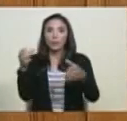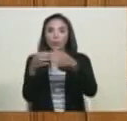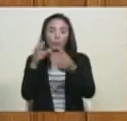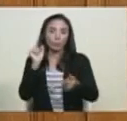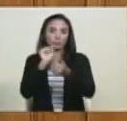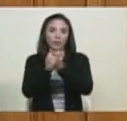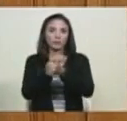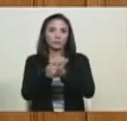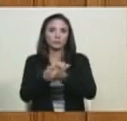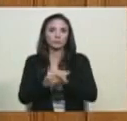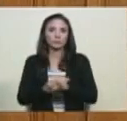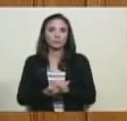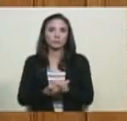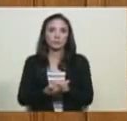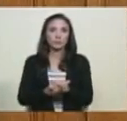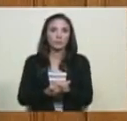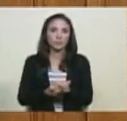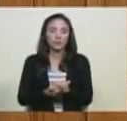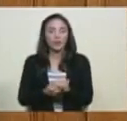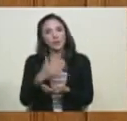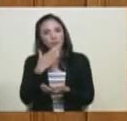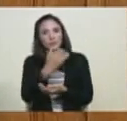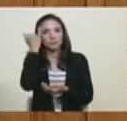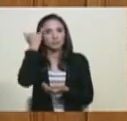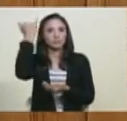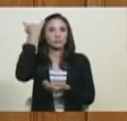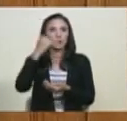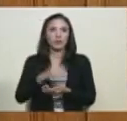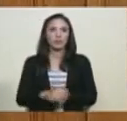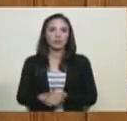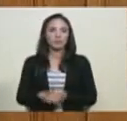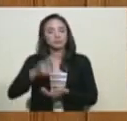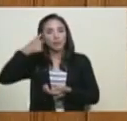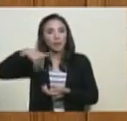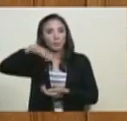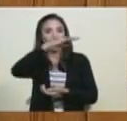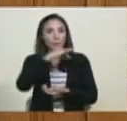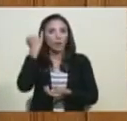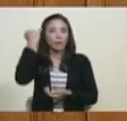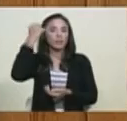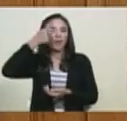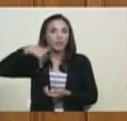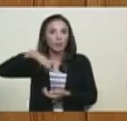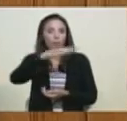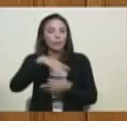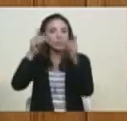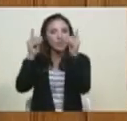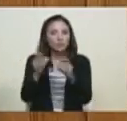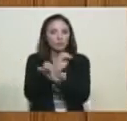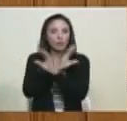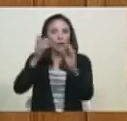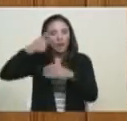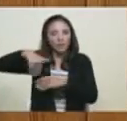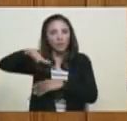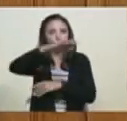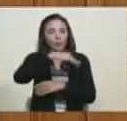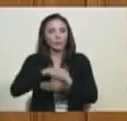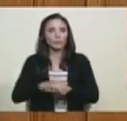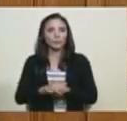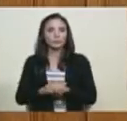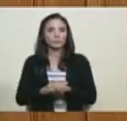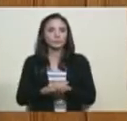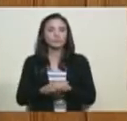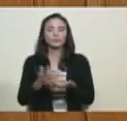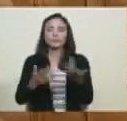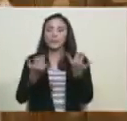capturado. ¿Gracias a quién? A la inteligencia popular, a la valentía popular, a la decisión. Y yo quiero rendirle